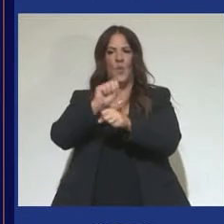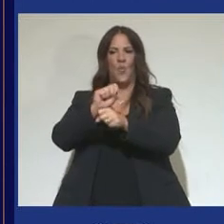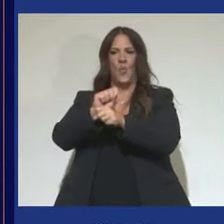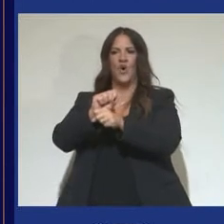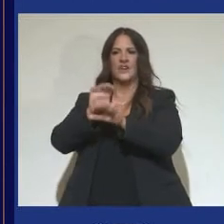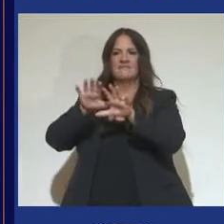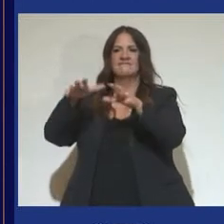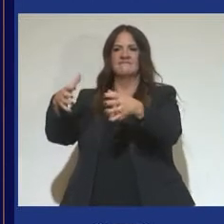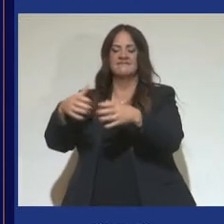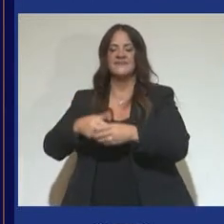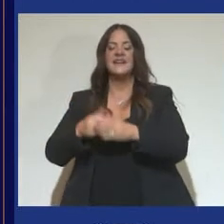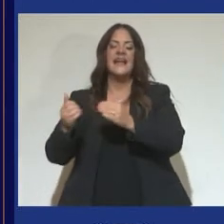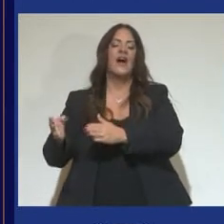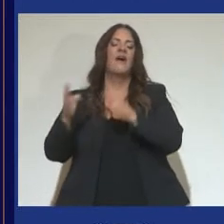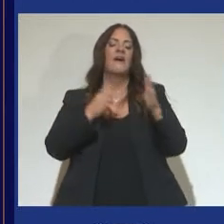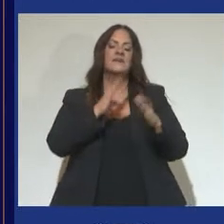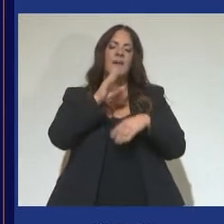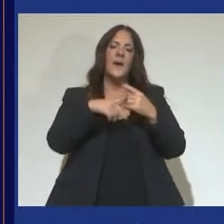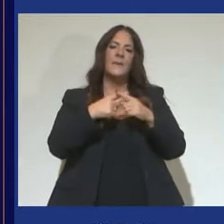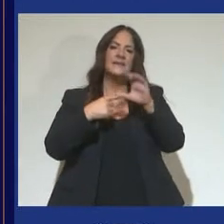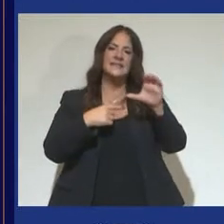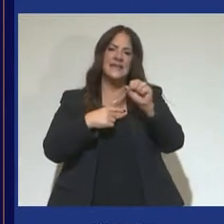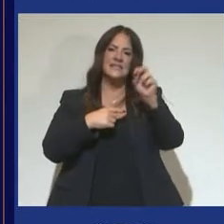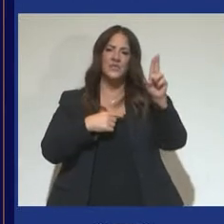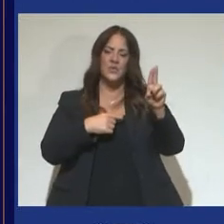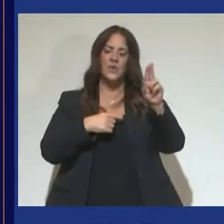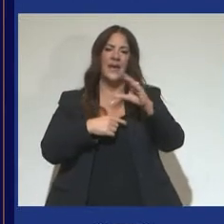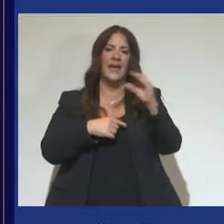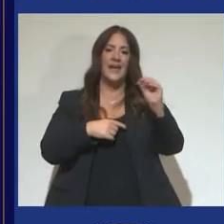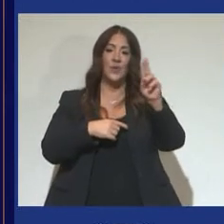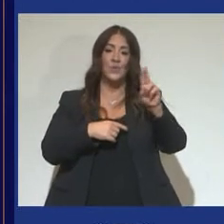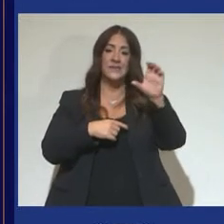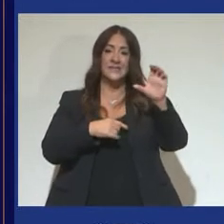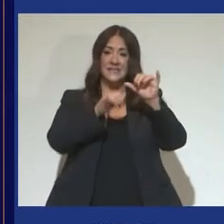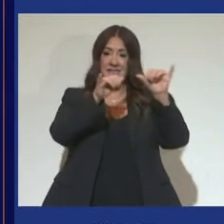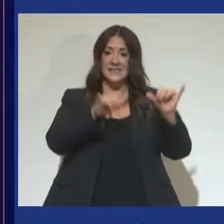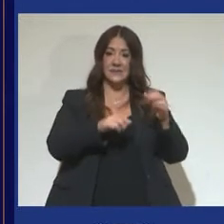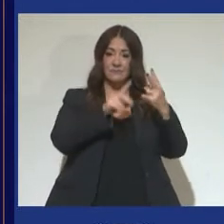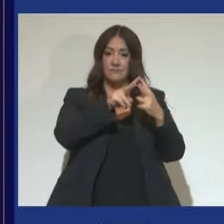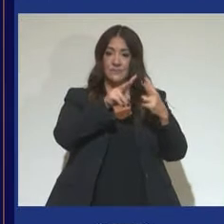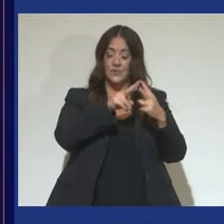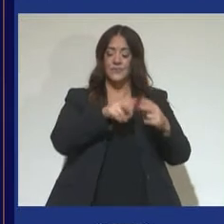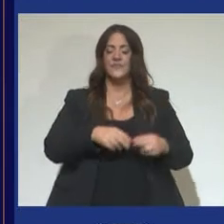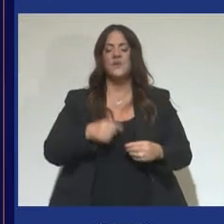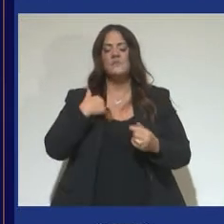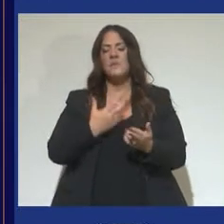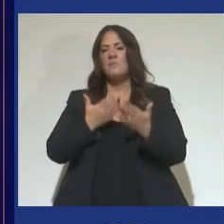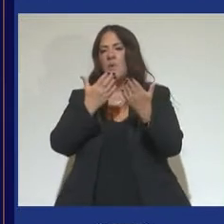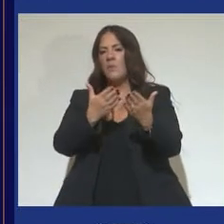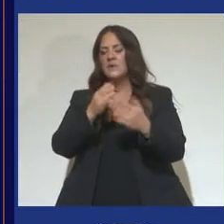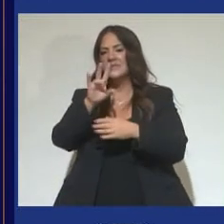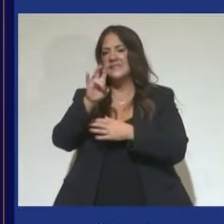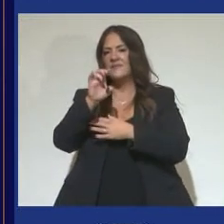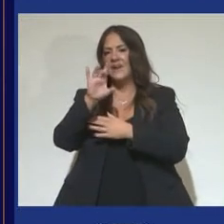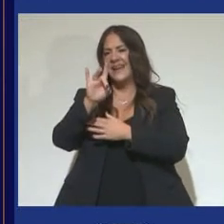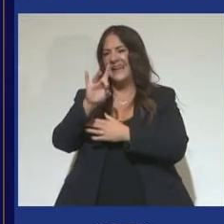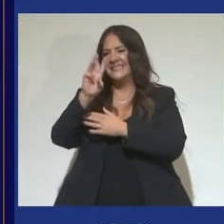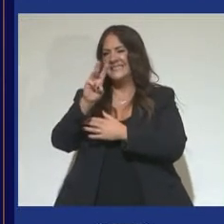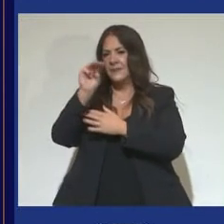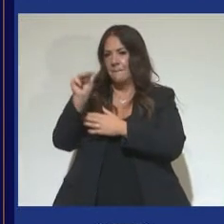ahora hablemos de cs y use los dos sistemas de universidad estamos proponiendo